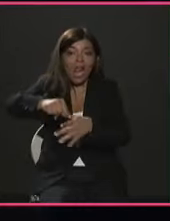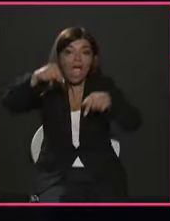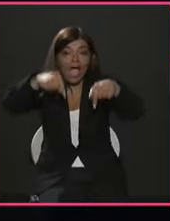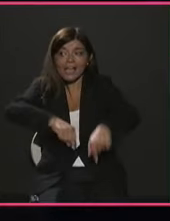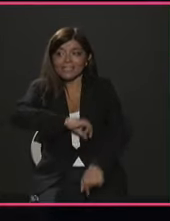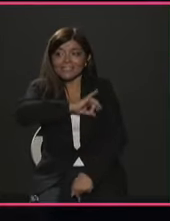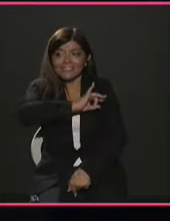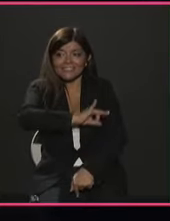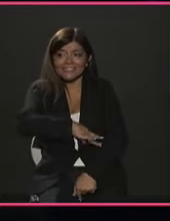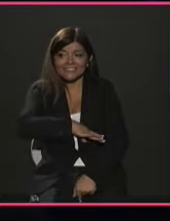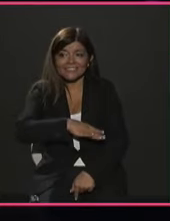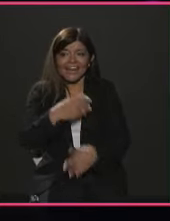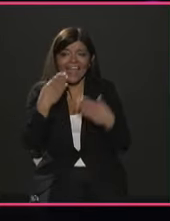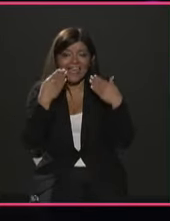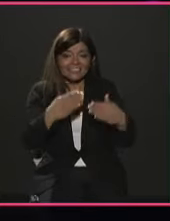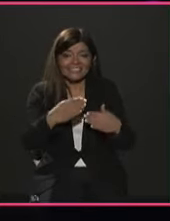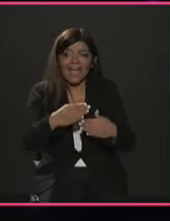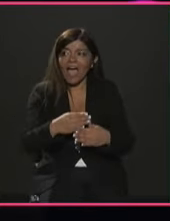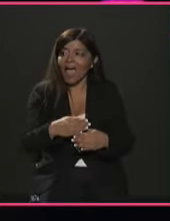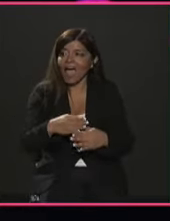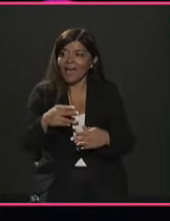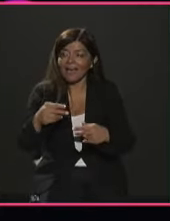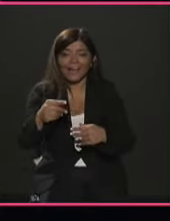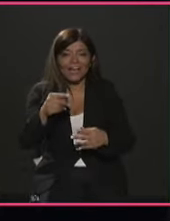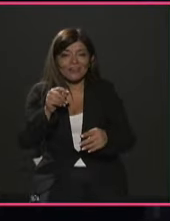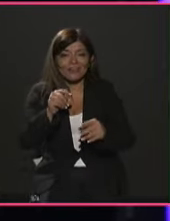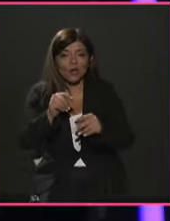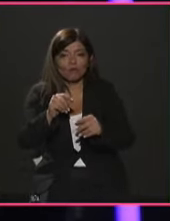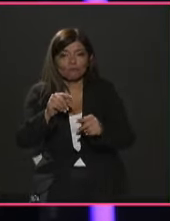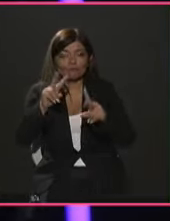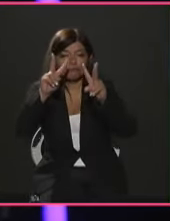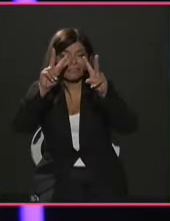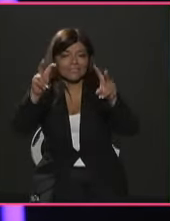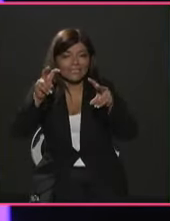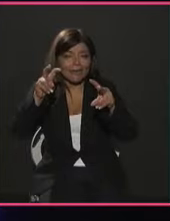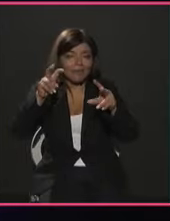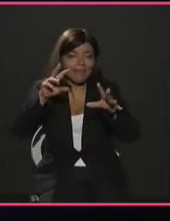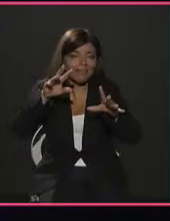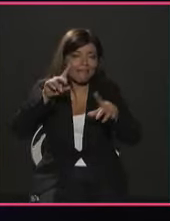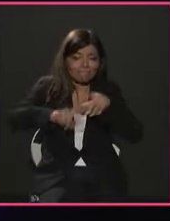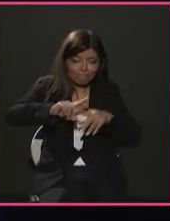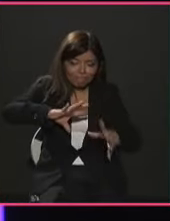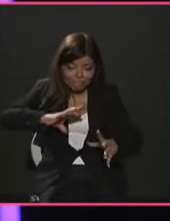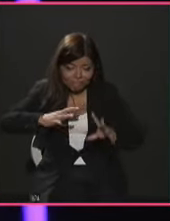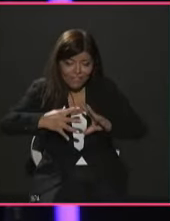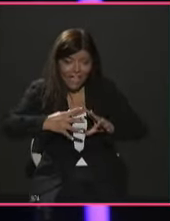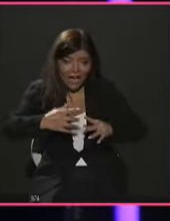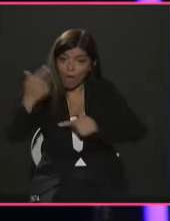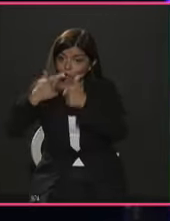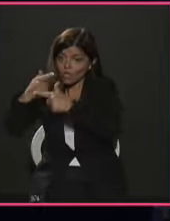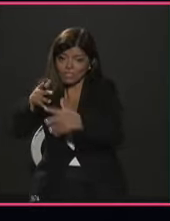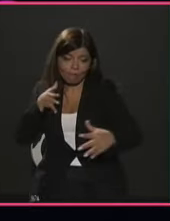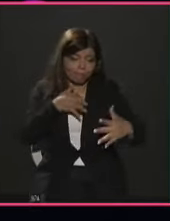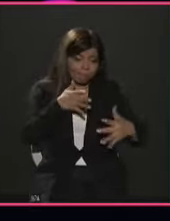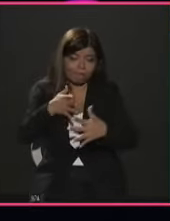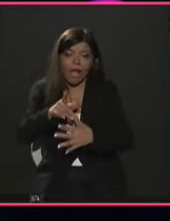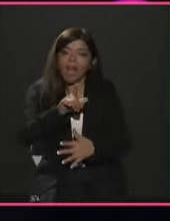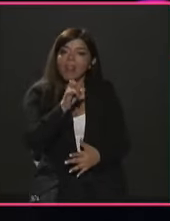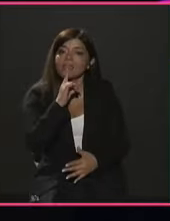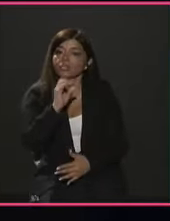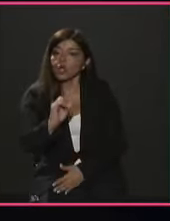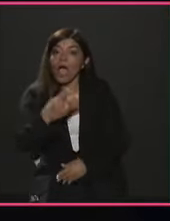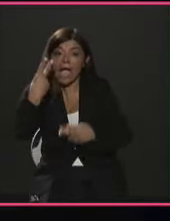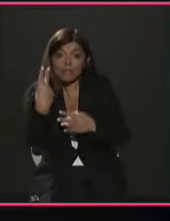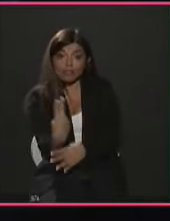está en una batalla geopolítica y debido a esto aquí hay dos